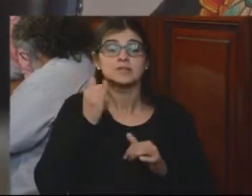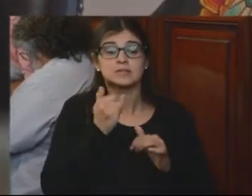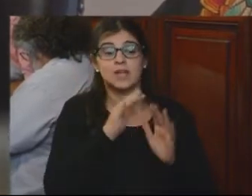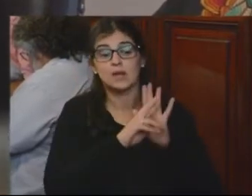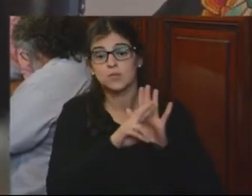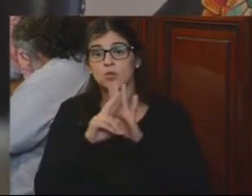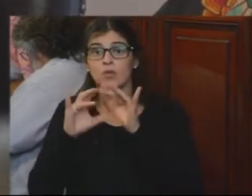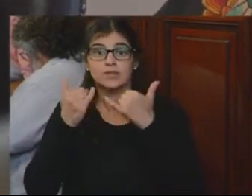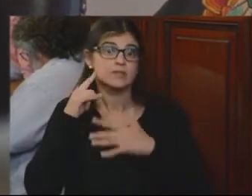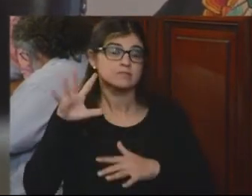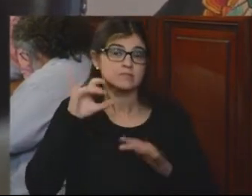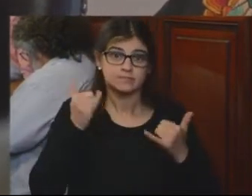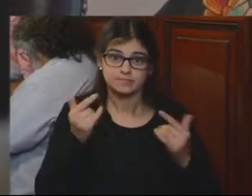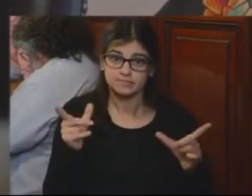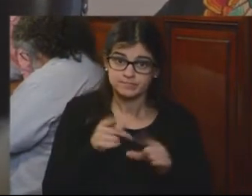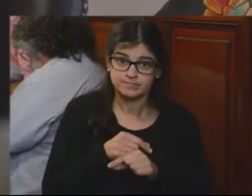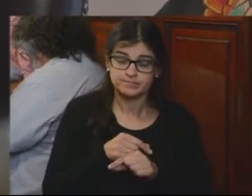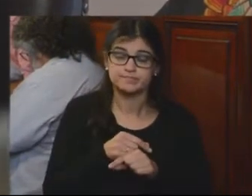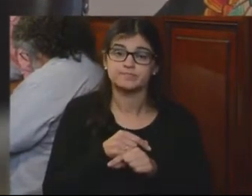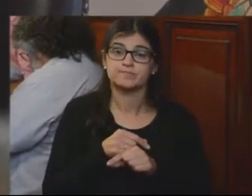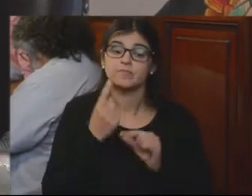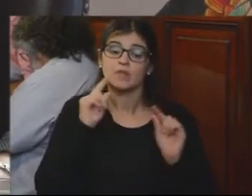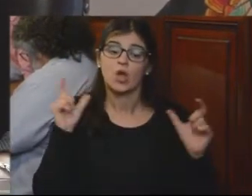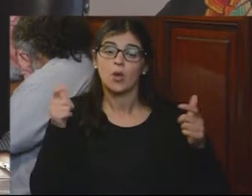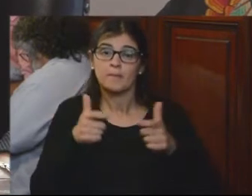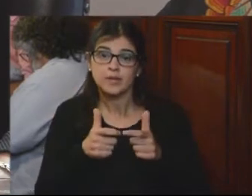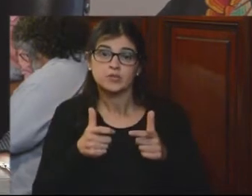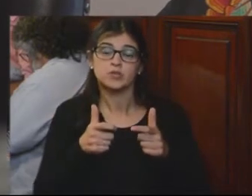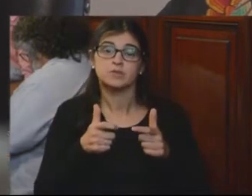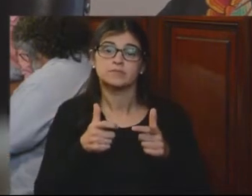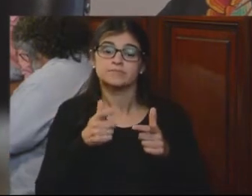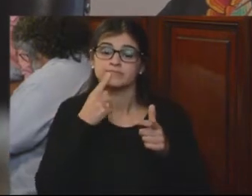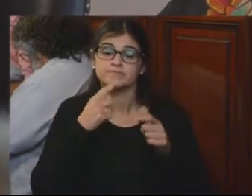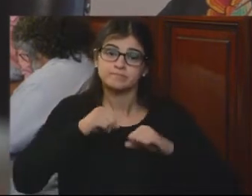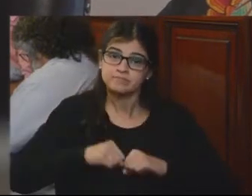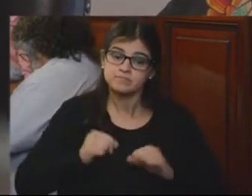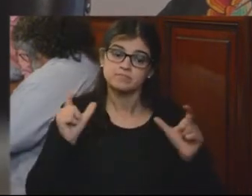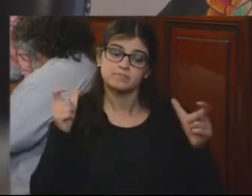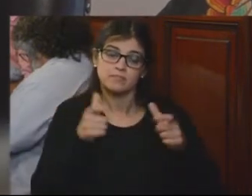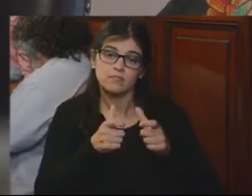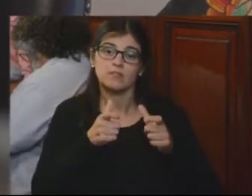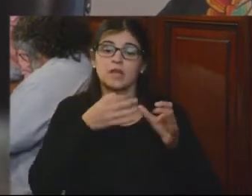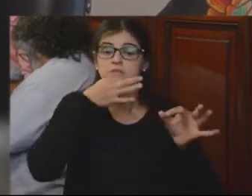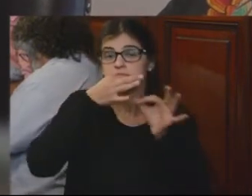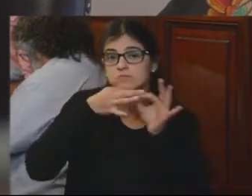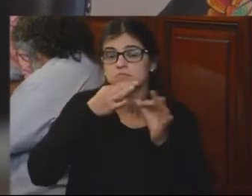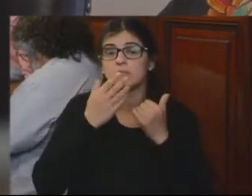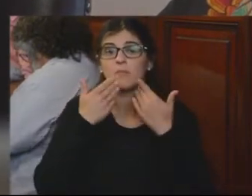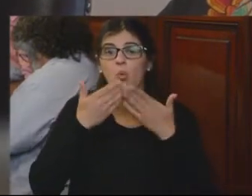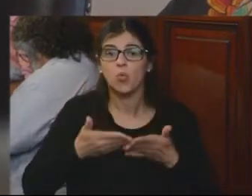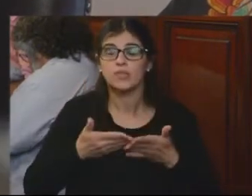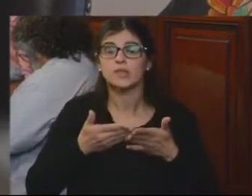representaciones la comisión a través de sus integrantes para algún tipo de comentario pregunta